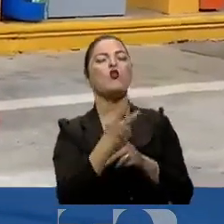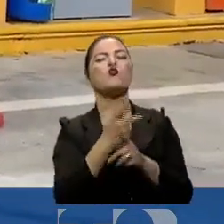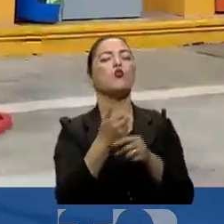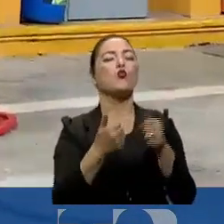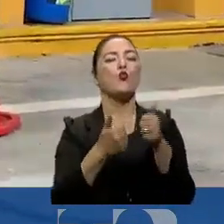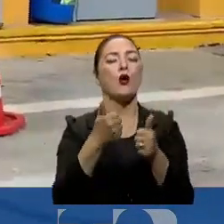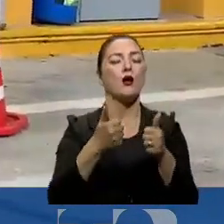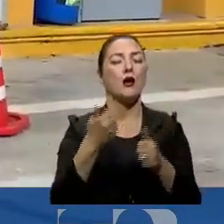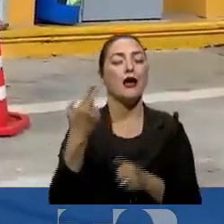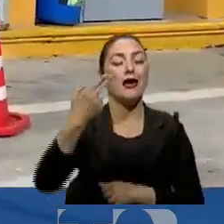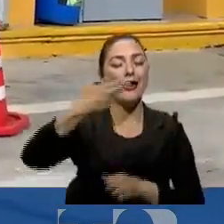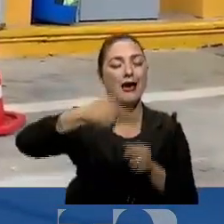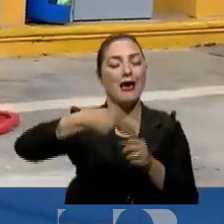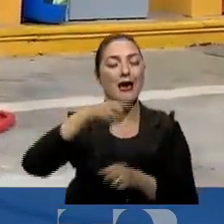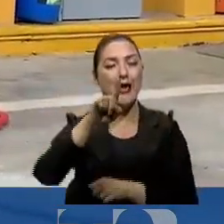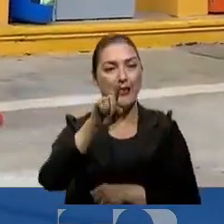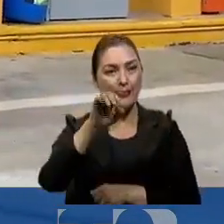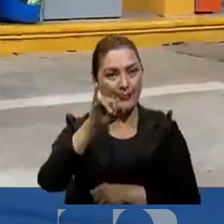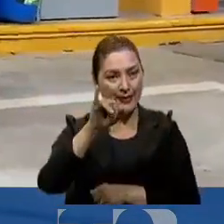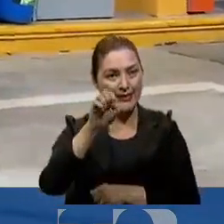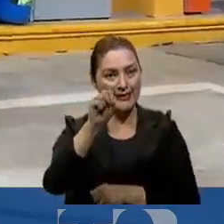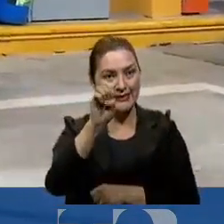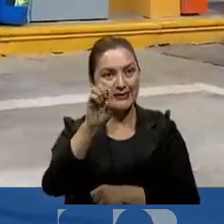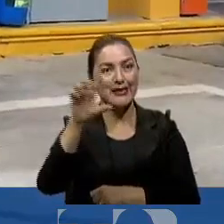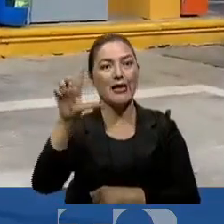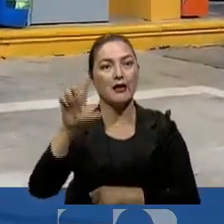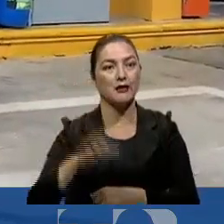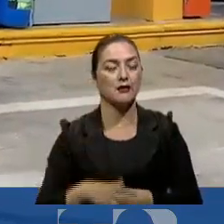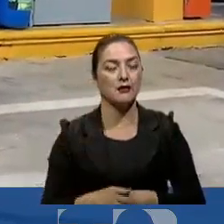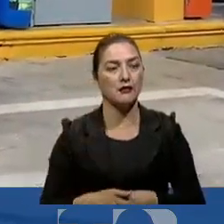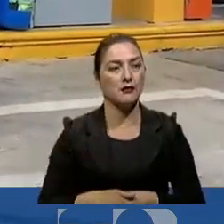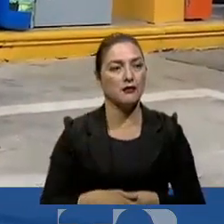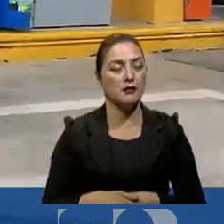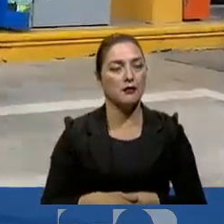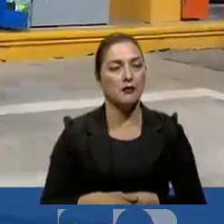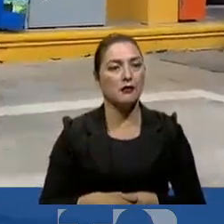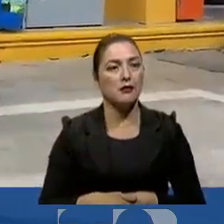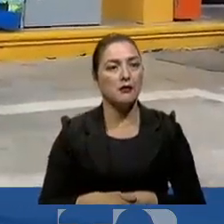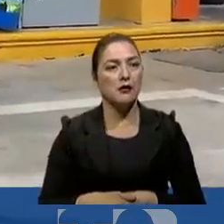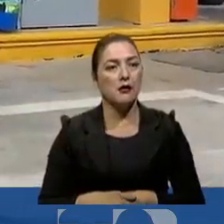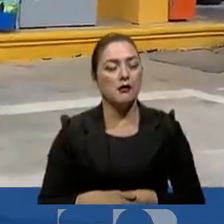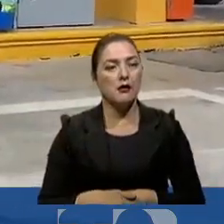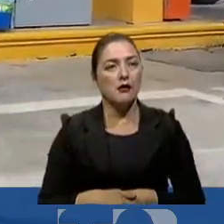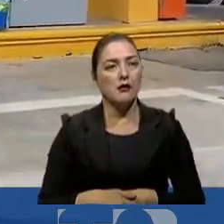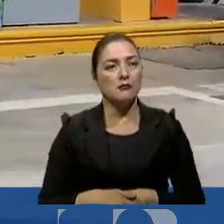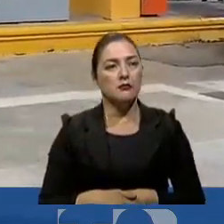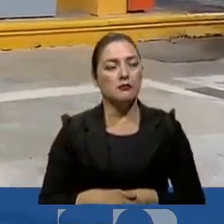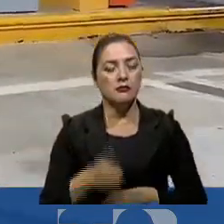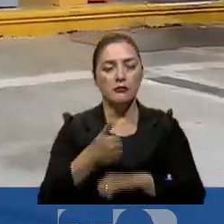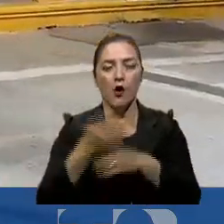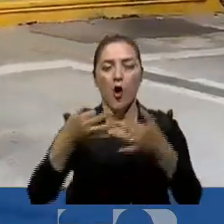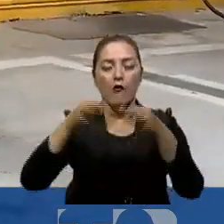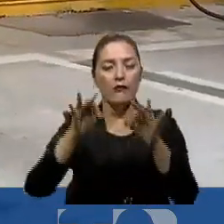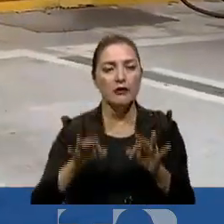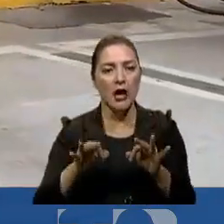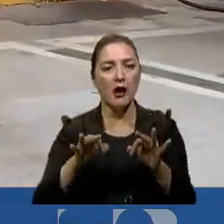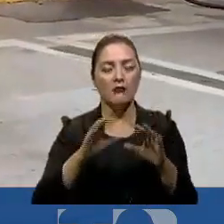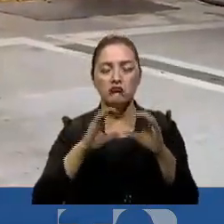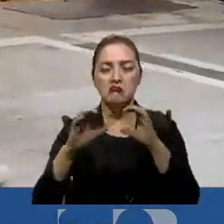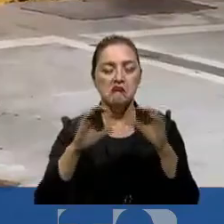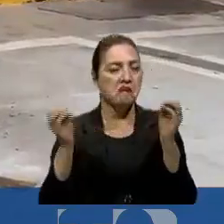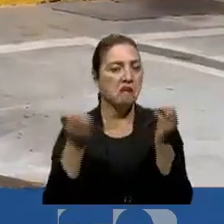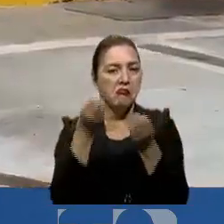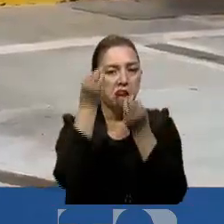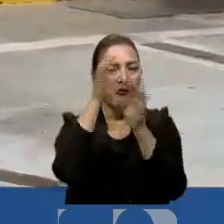la gasolina diésel. Al momento ese es el reporte, no hay todavía un comunicado oficial por parte de las autoridades de Petroecuador.